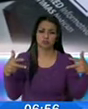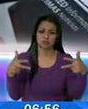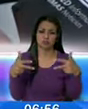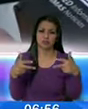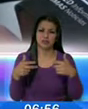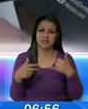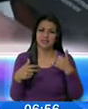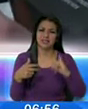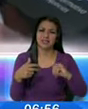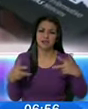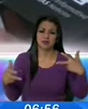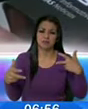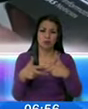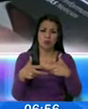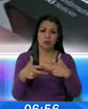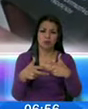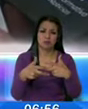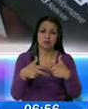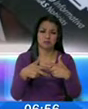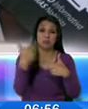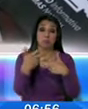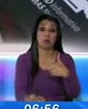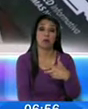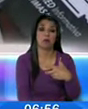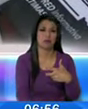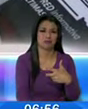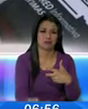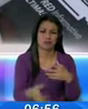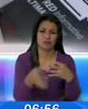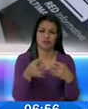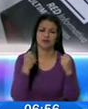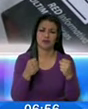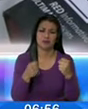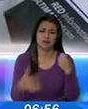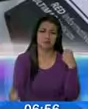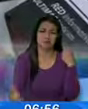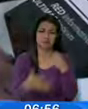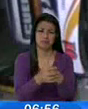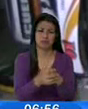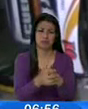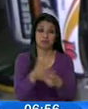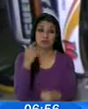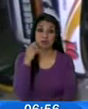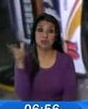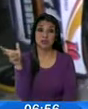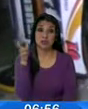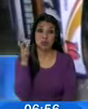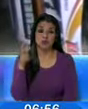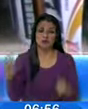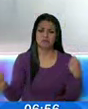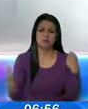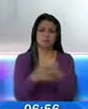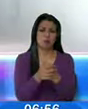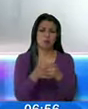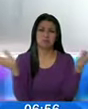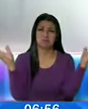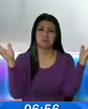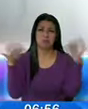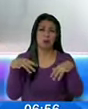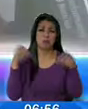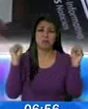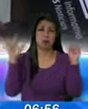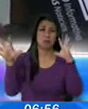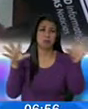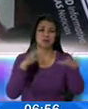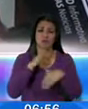la Cañar. Y el impacto era tan fuerte que lo que yo oí, escuché, era ya los vidrios. En dos enviones ya